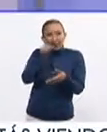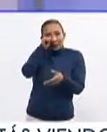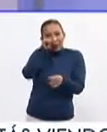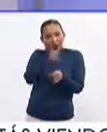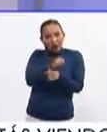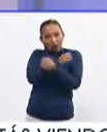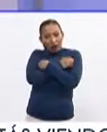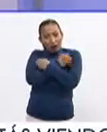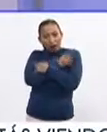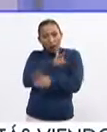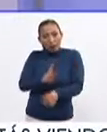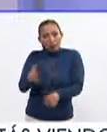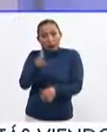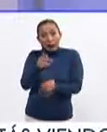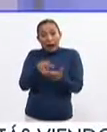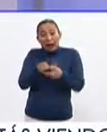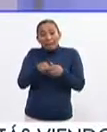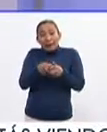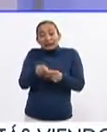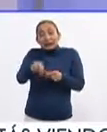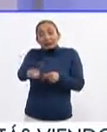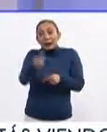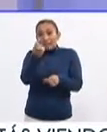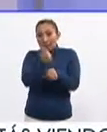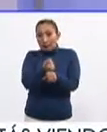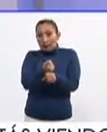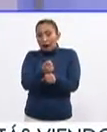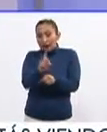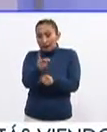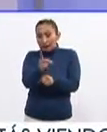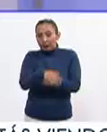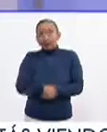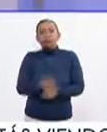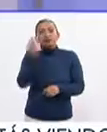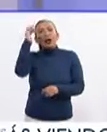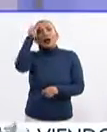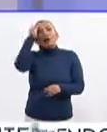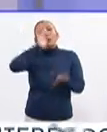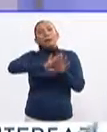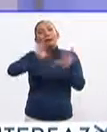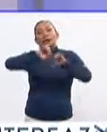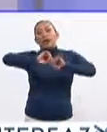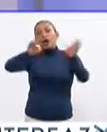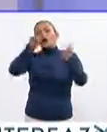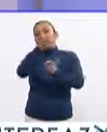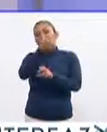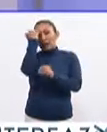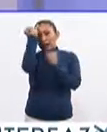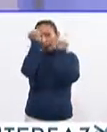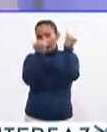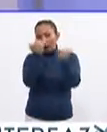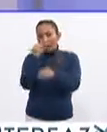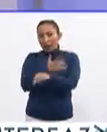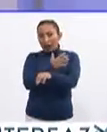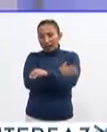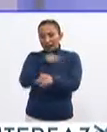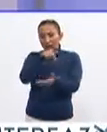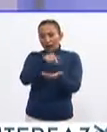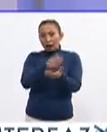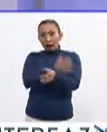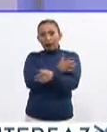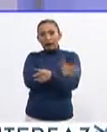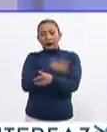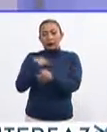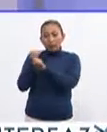Secretaría de Educación Pública a partir de este 1 de diciembre. Y para conocer más detalles sobre esta iniciativa, nos acompaña en el estudio nuestra